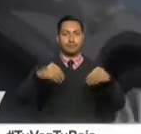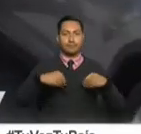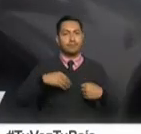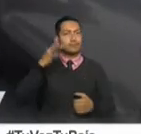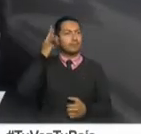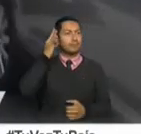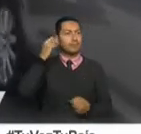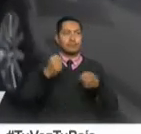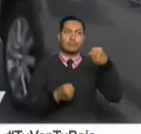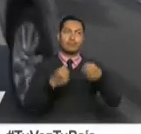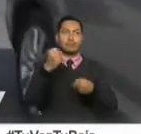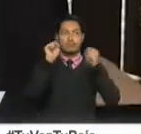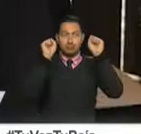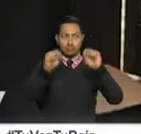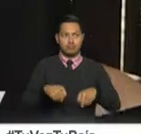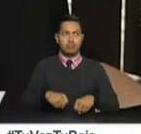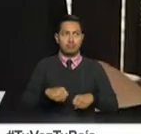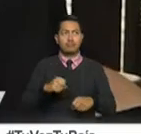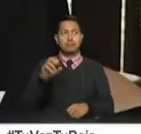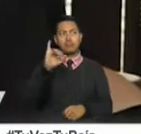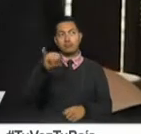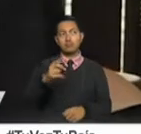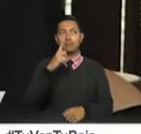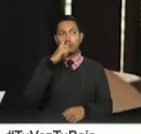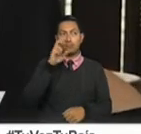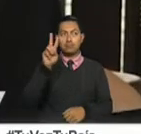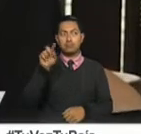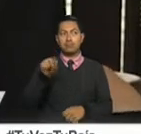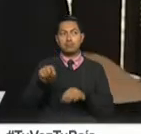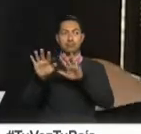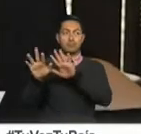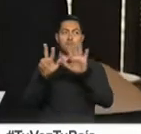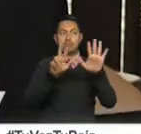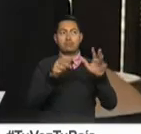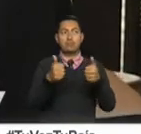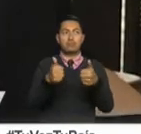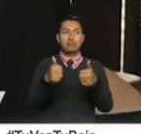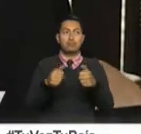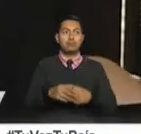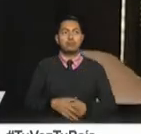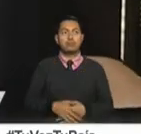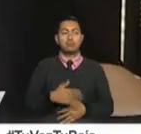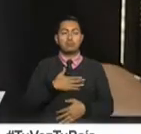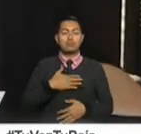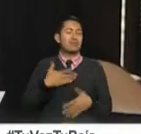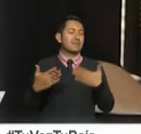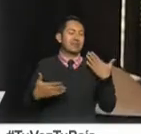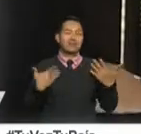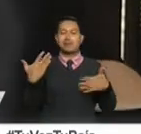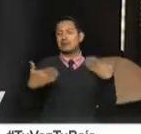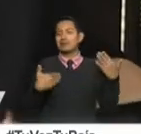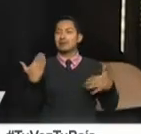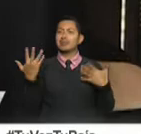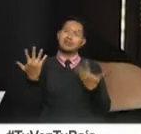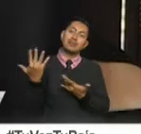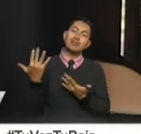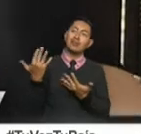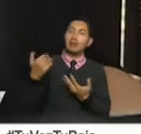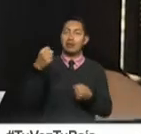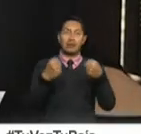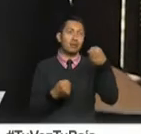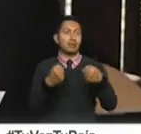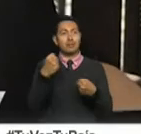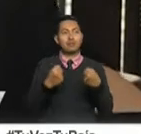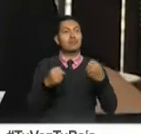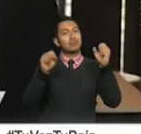de 2018. Estoy muy feliz. No he dormido desde ayer de lo feliz que estoy. Hemos esperado por años para que esto